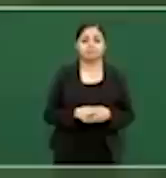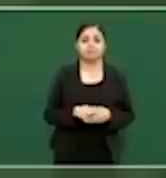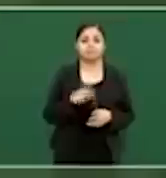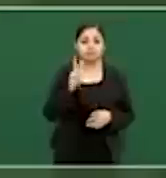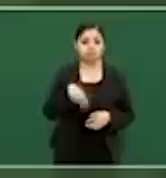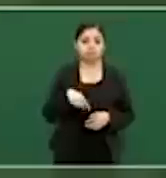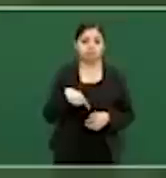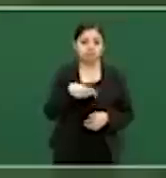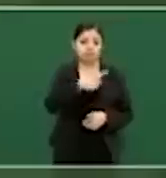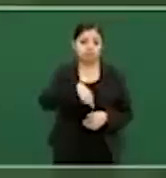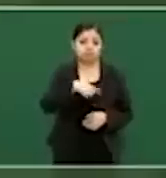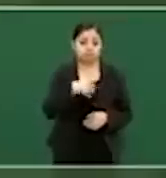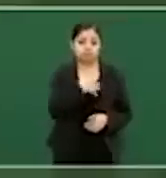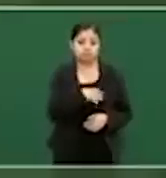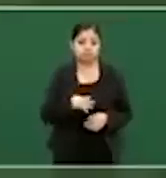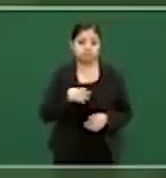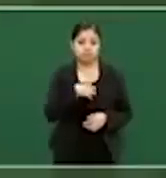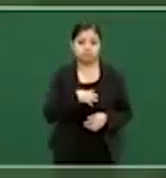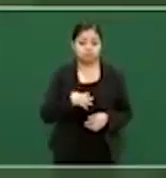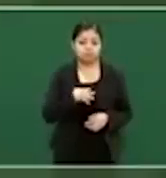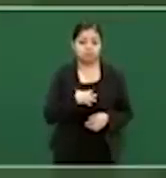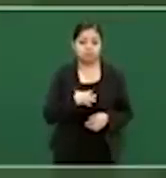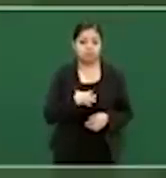congregamos para recibir